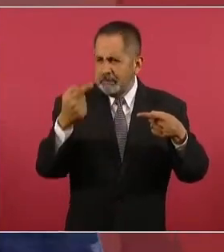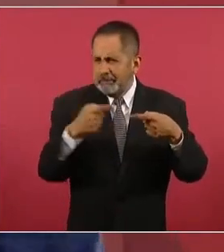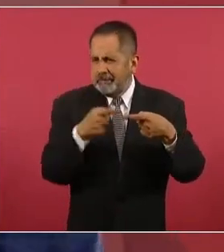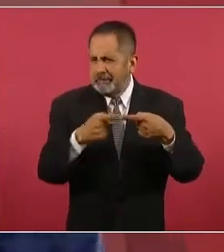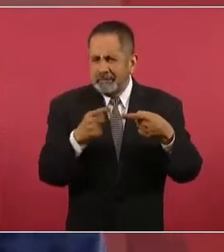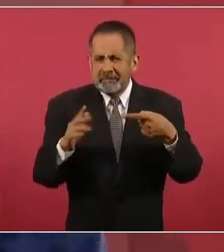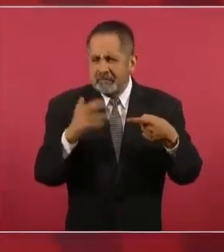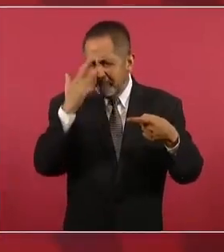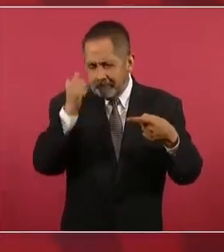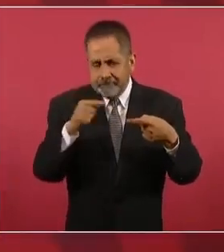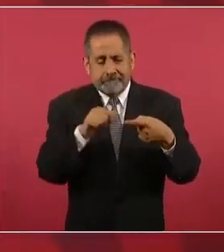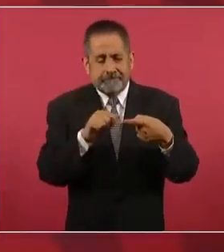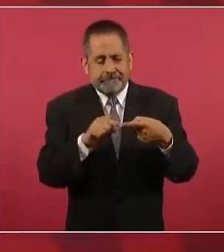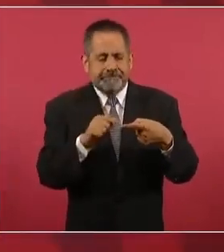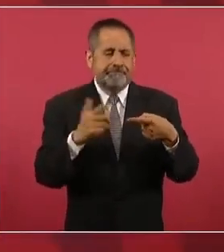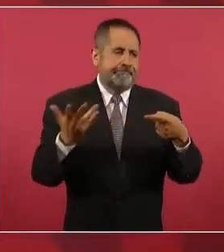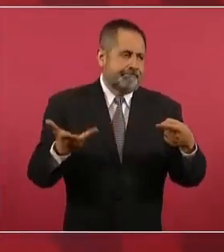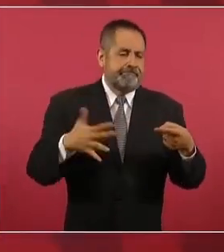todo.